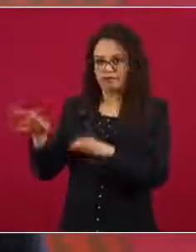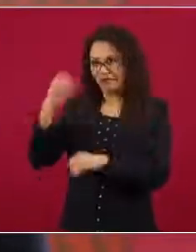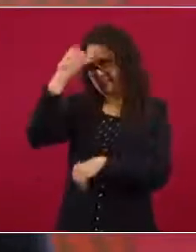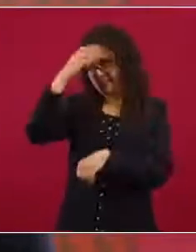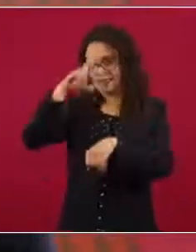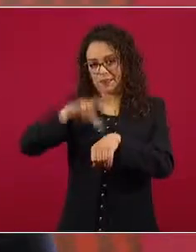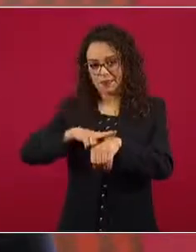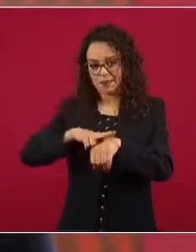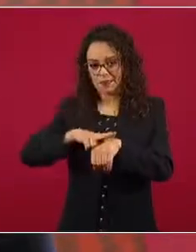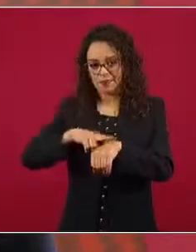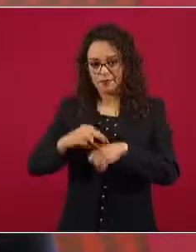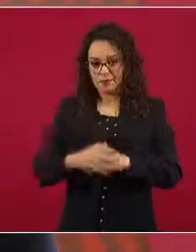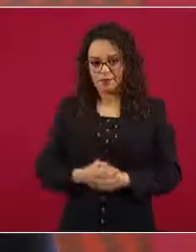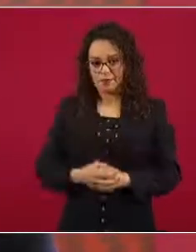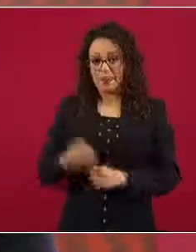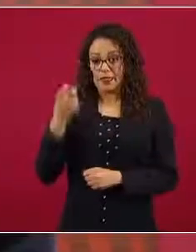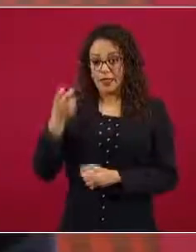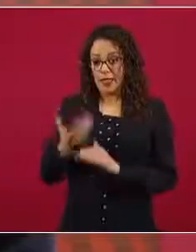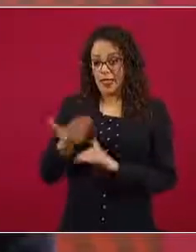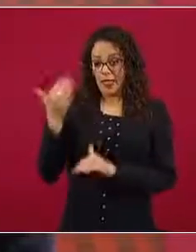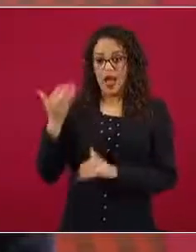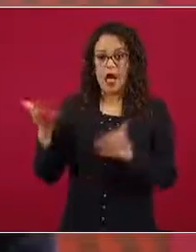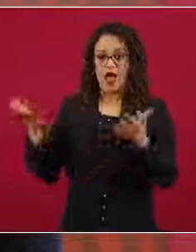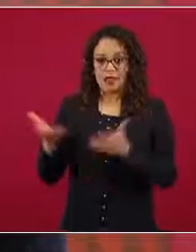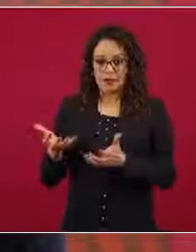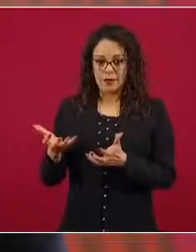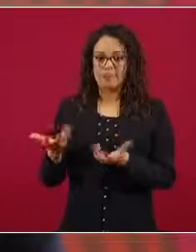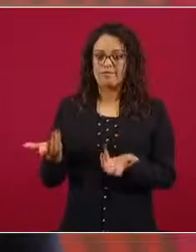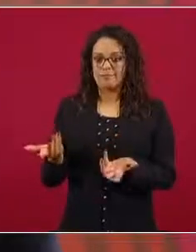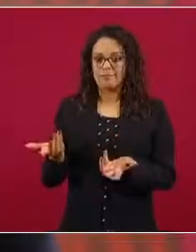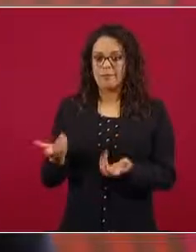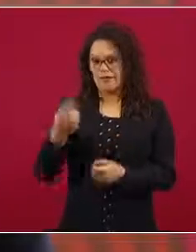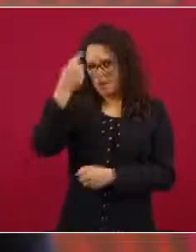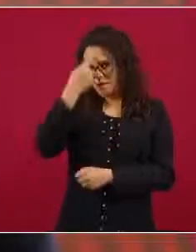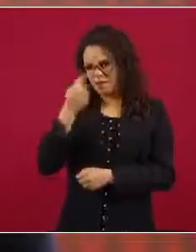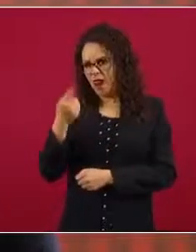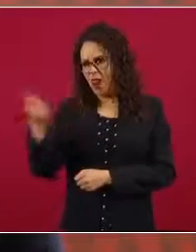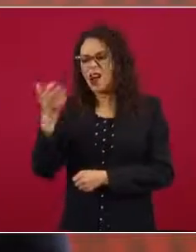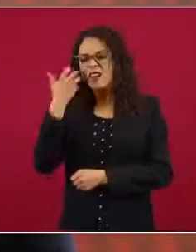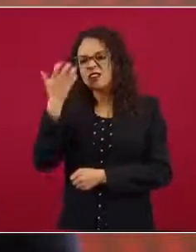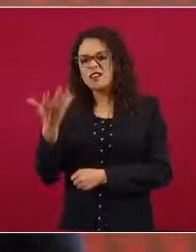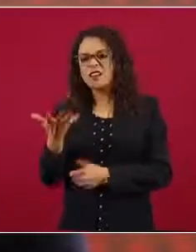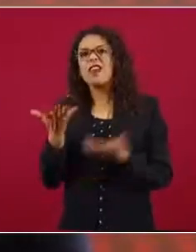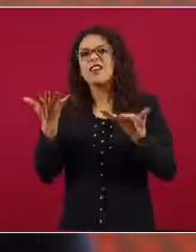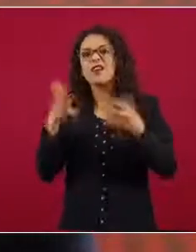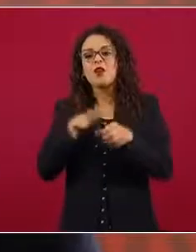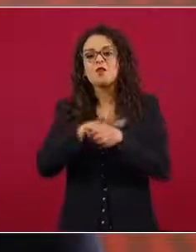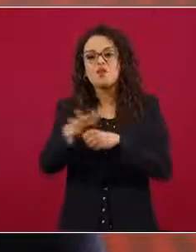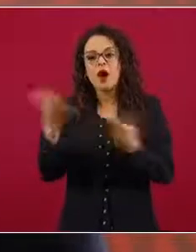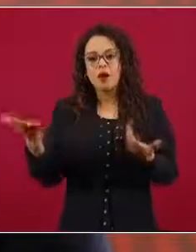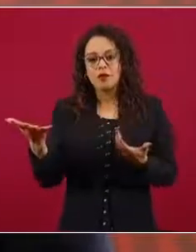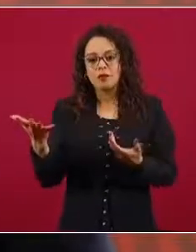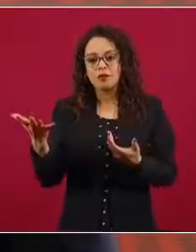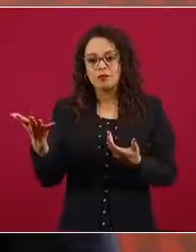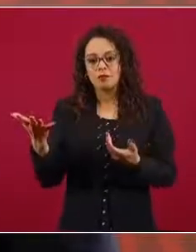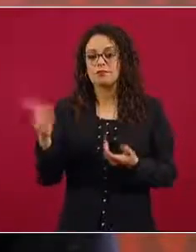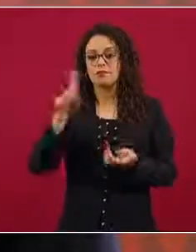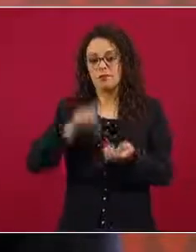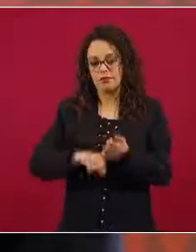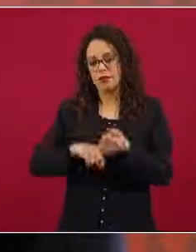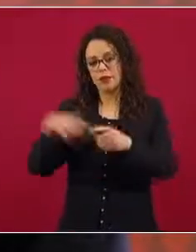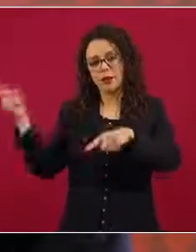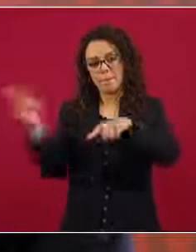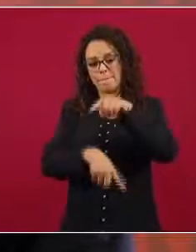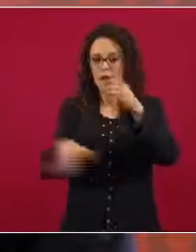hicieron, y el propósito pues era acabar, destruir la Comisión Federal